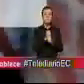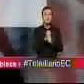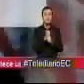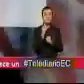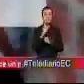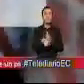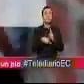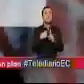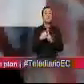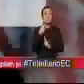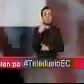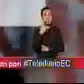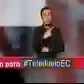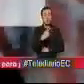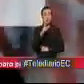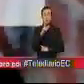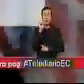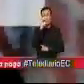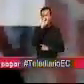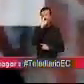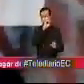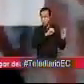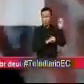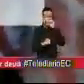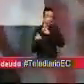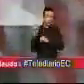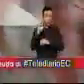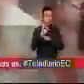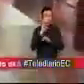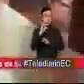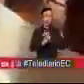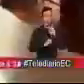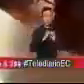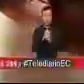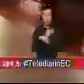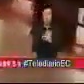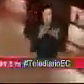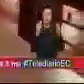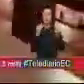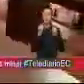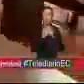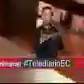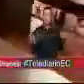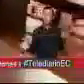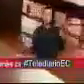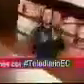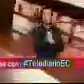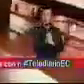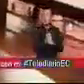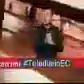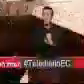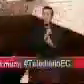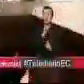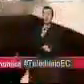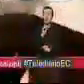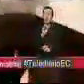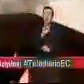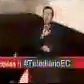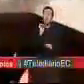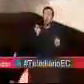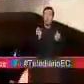y Censos. Además acompañarán 20 observadores nacionales y extranjeros. Para cumplir con éxito el Censo Nacional, el